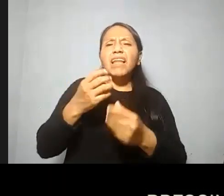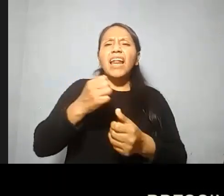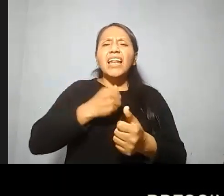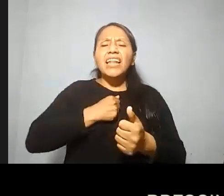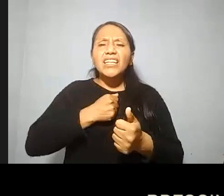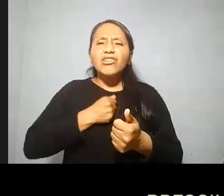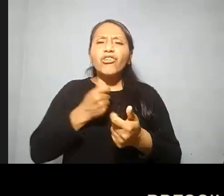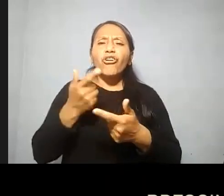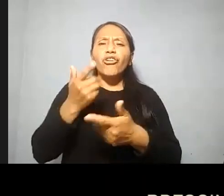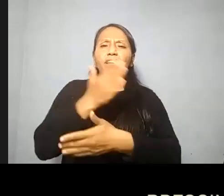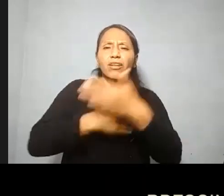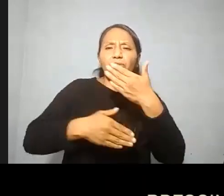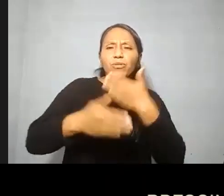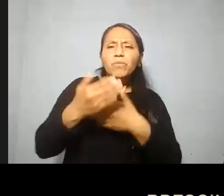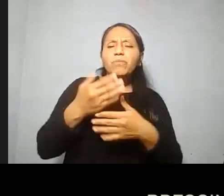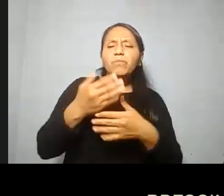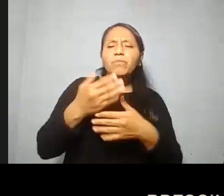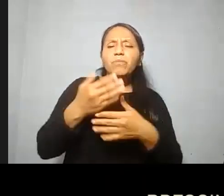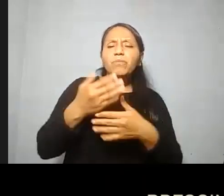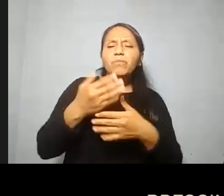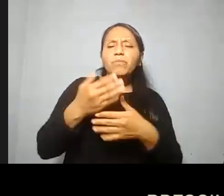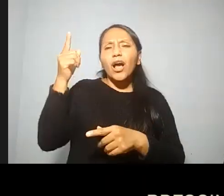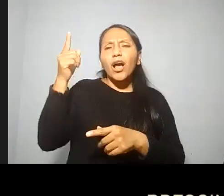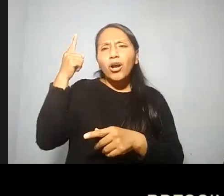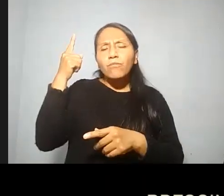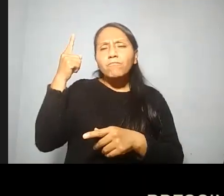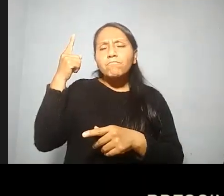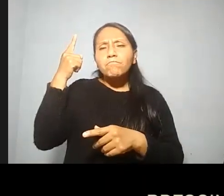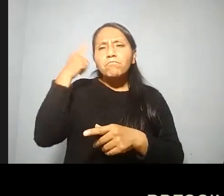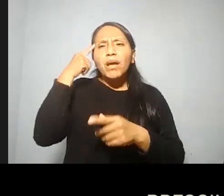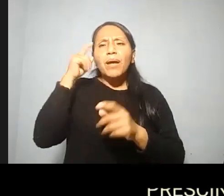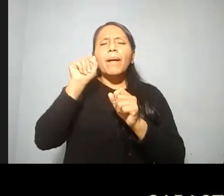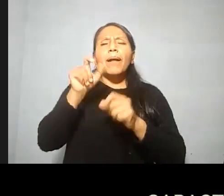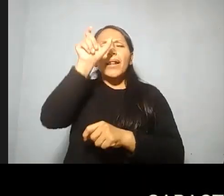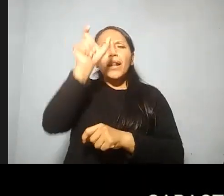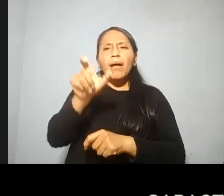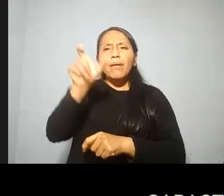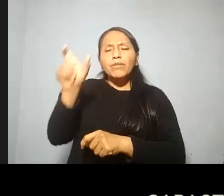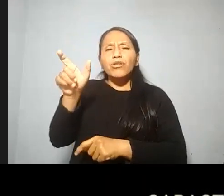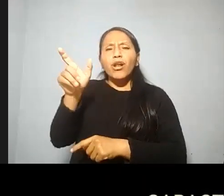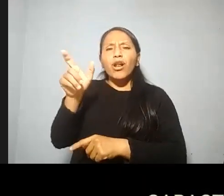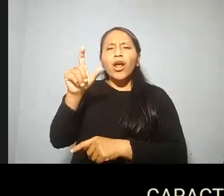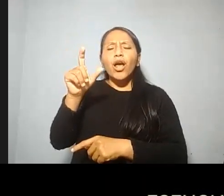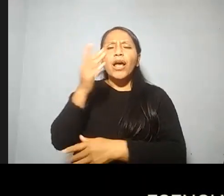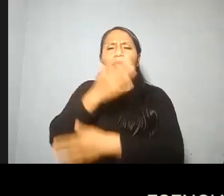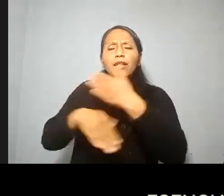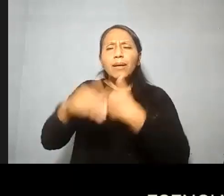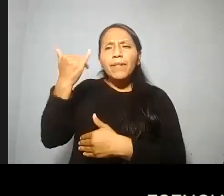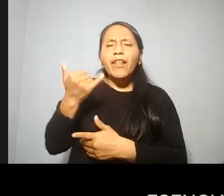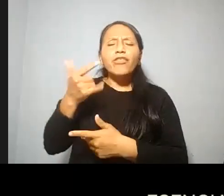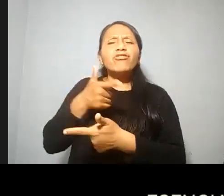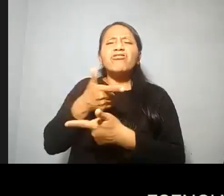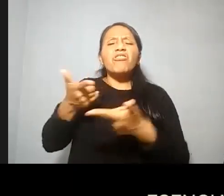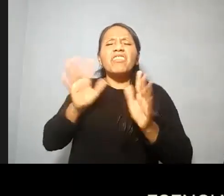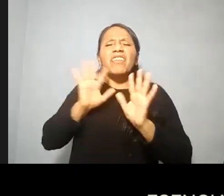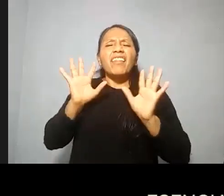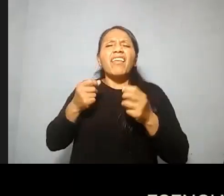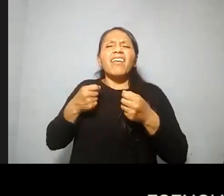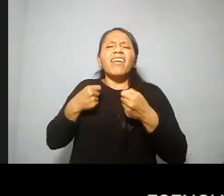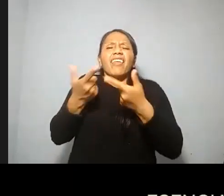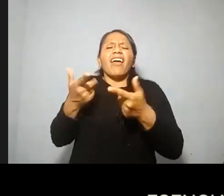discapacidad y la consideración de que las personas con discapacidad no tienen nada que aportar a la